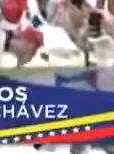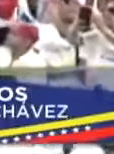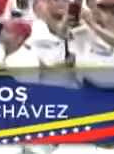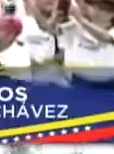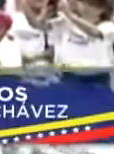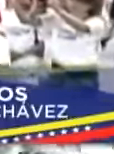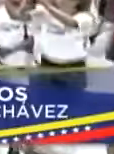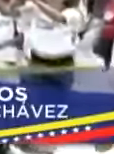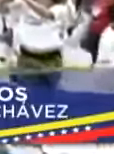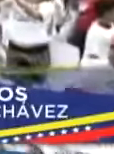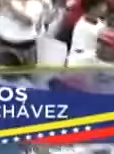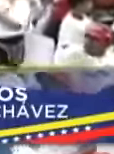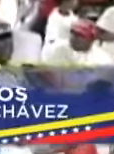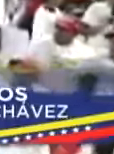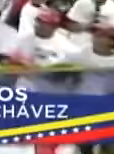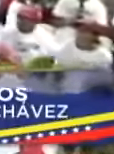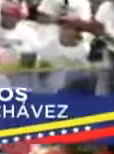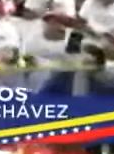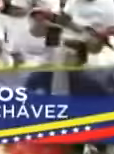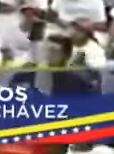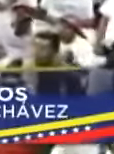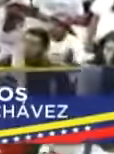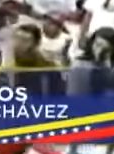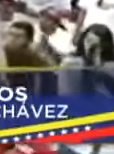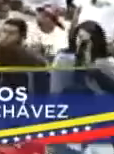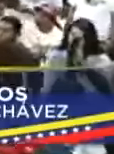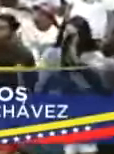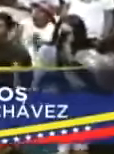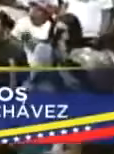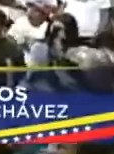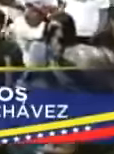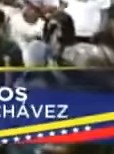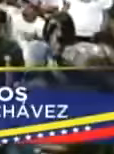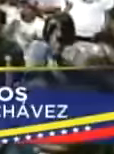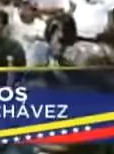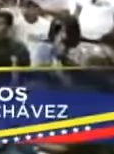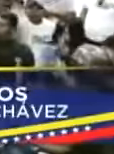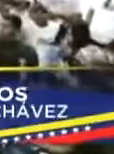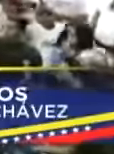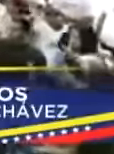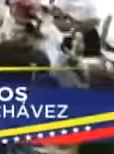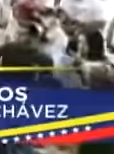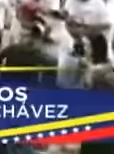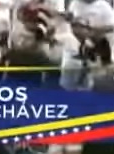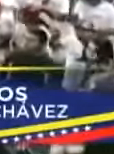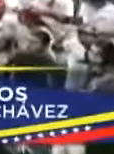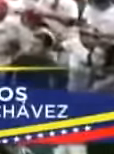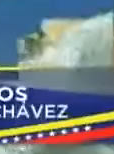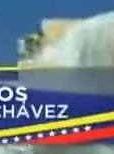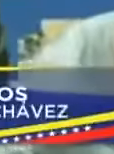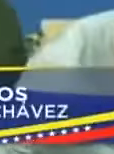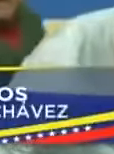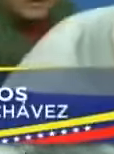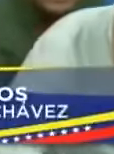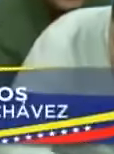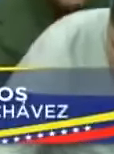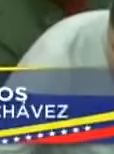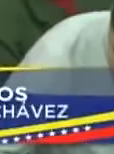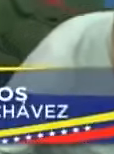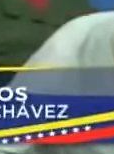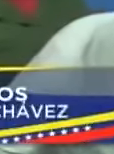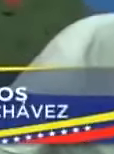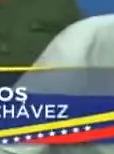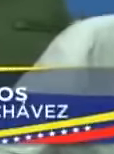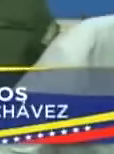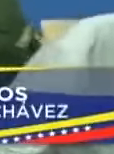sus reflexiones sobre múltiples lecturas conjugadas desde la experiencia obtenida por el comandante Hugo